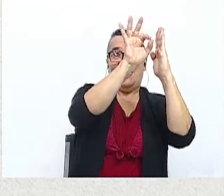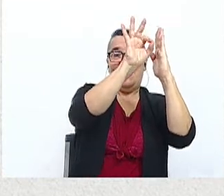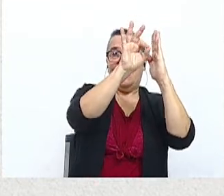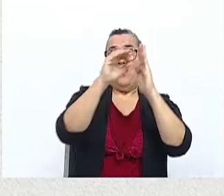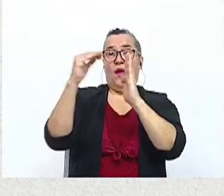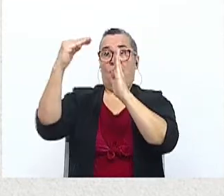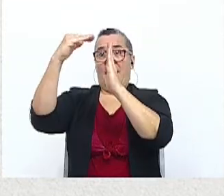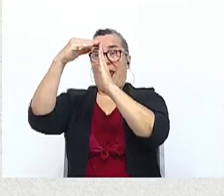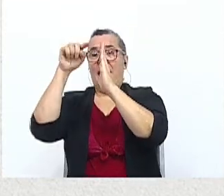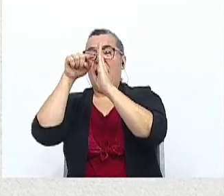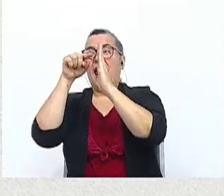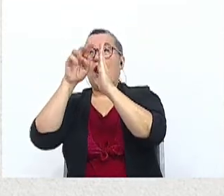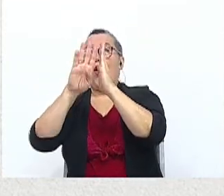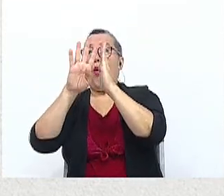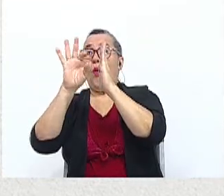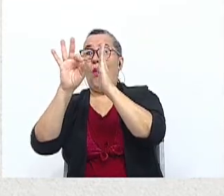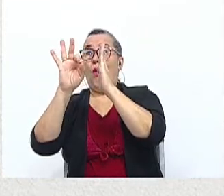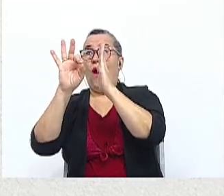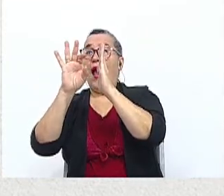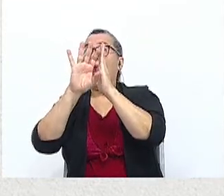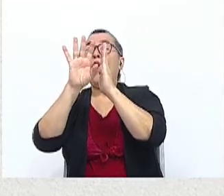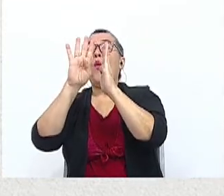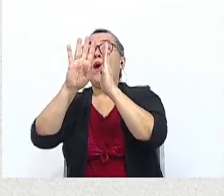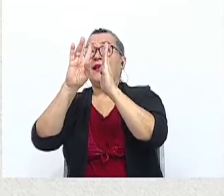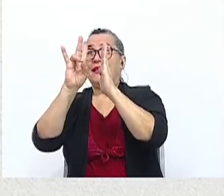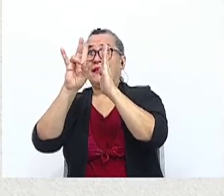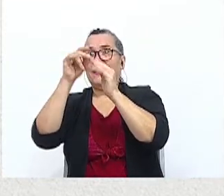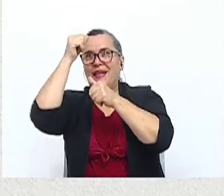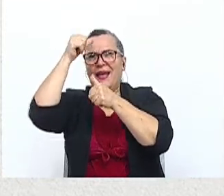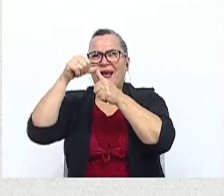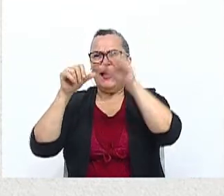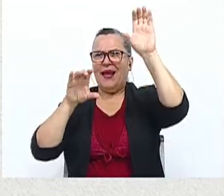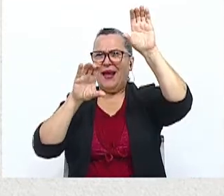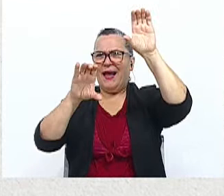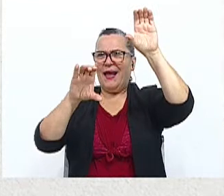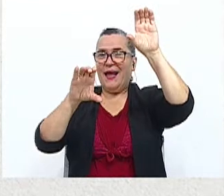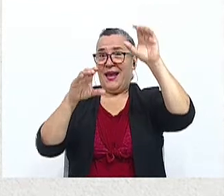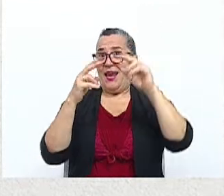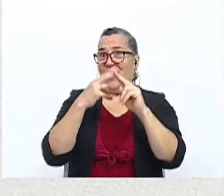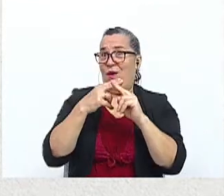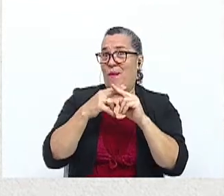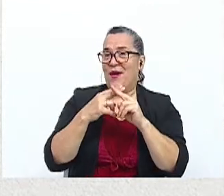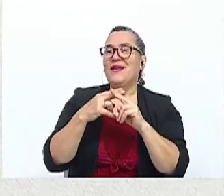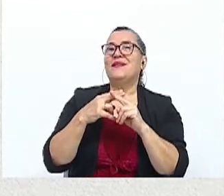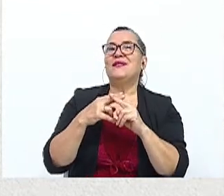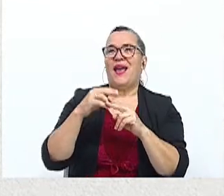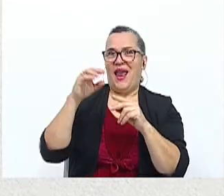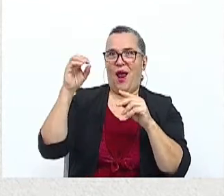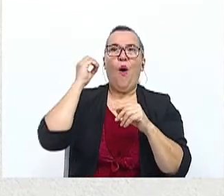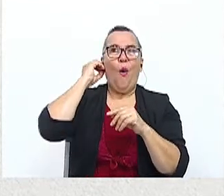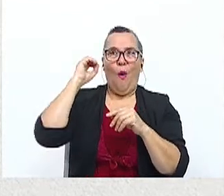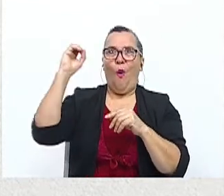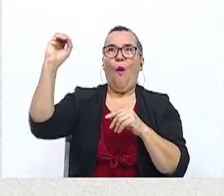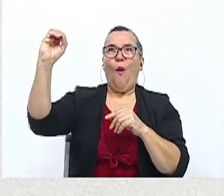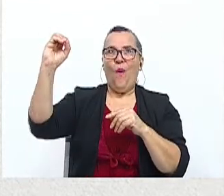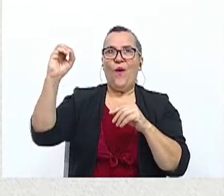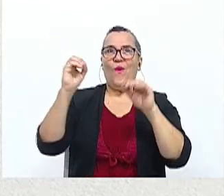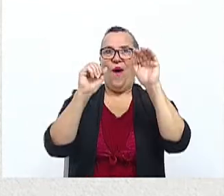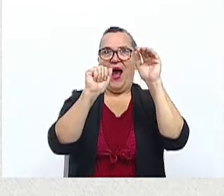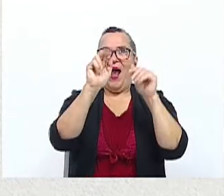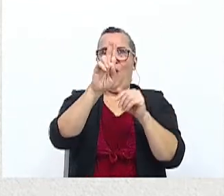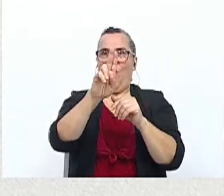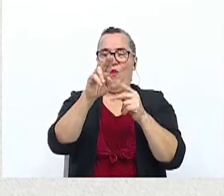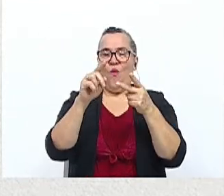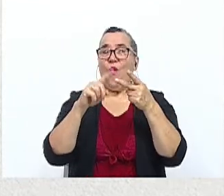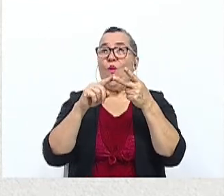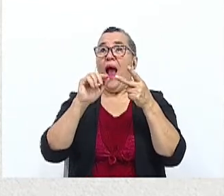con su número atómico 47. ¿Ya recordaron los nombres? Muy bien, oro para Au